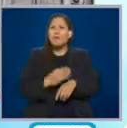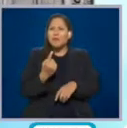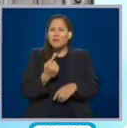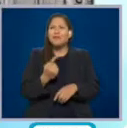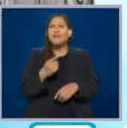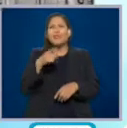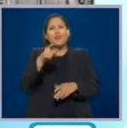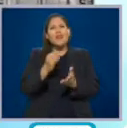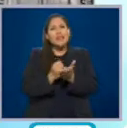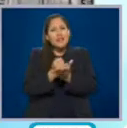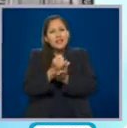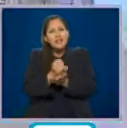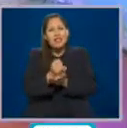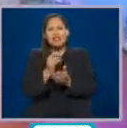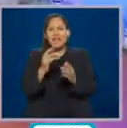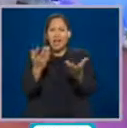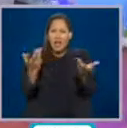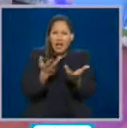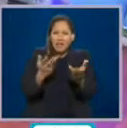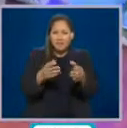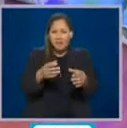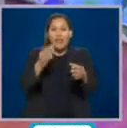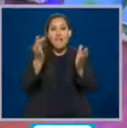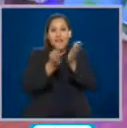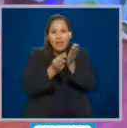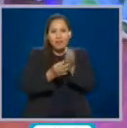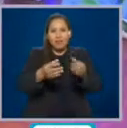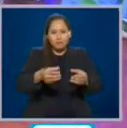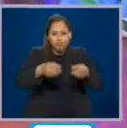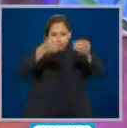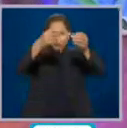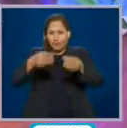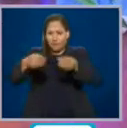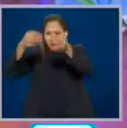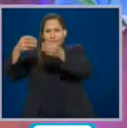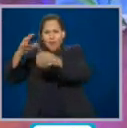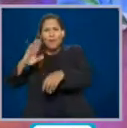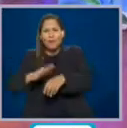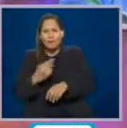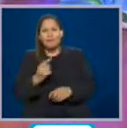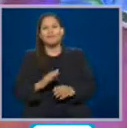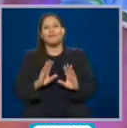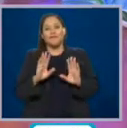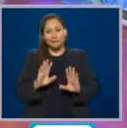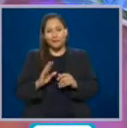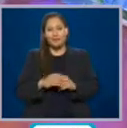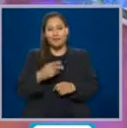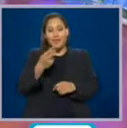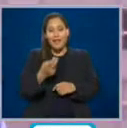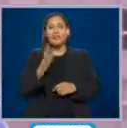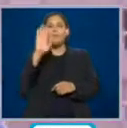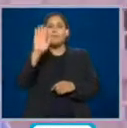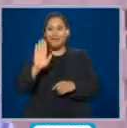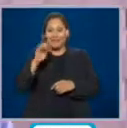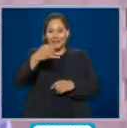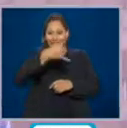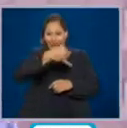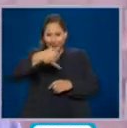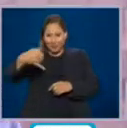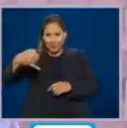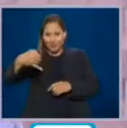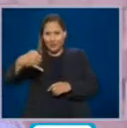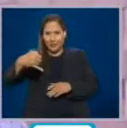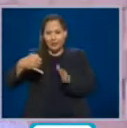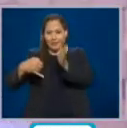decides llevarla a cabo? Es que precisamente porque coinciden, o sea, al tener un espacio que se comporta como límite, porque está entre